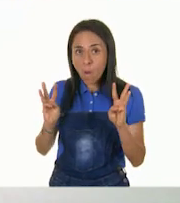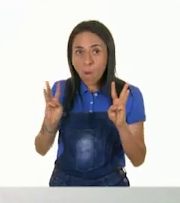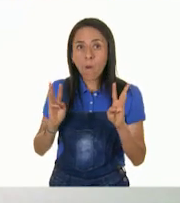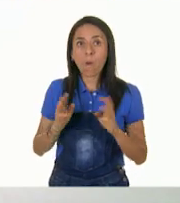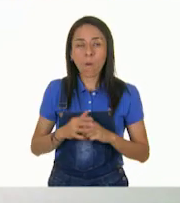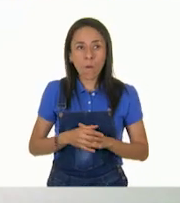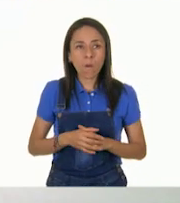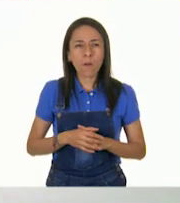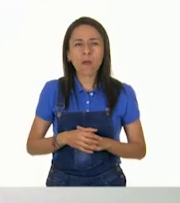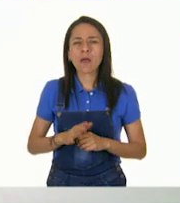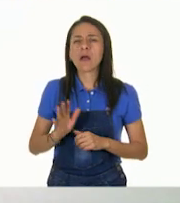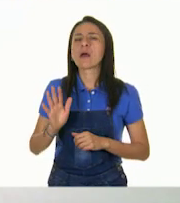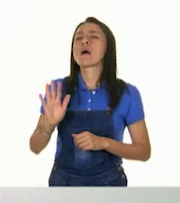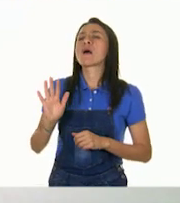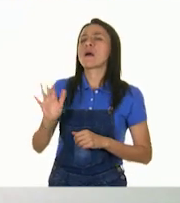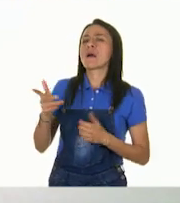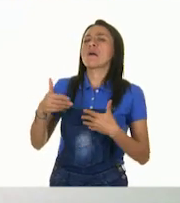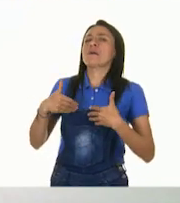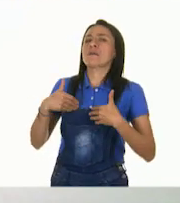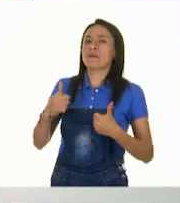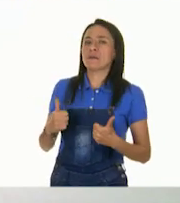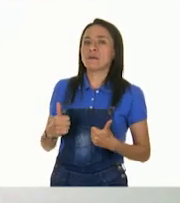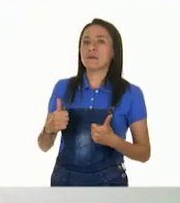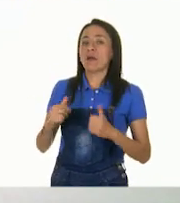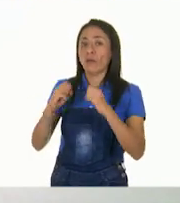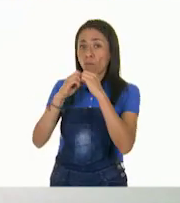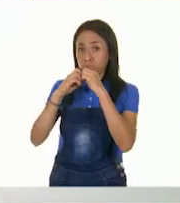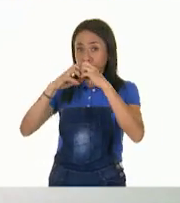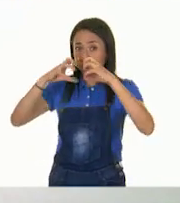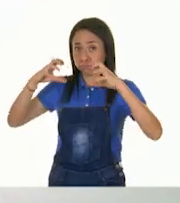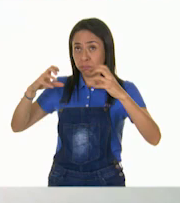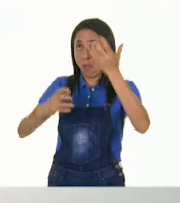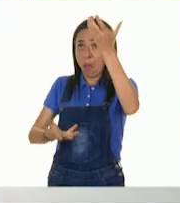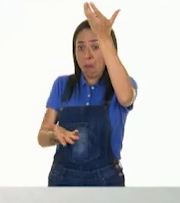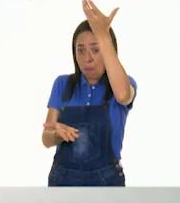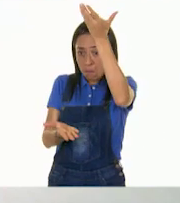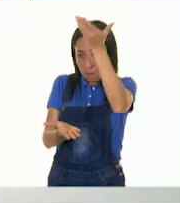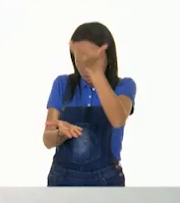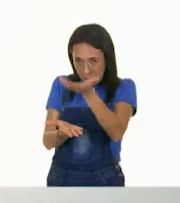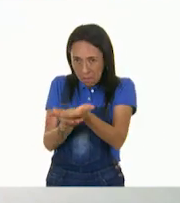y lo atrapó sin dejar que el globo toque el piso así es